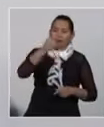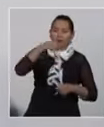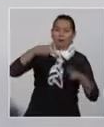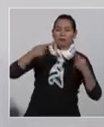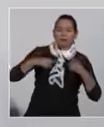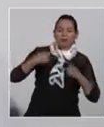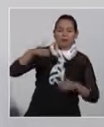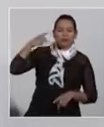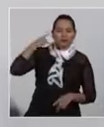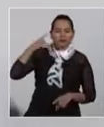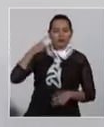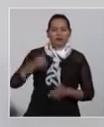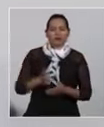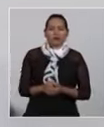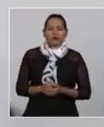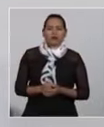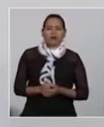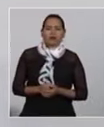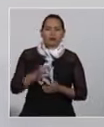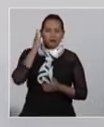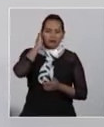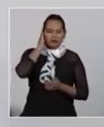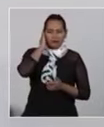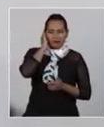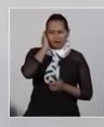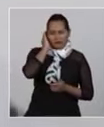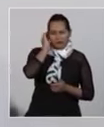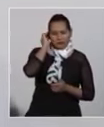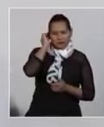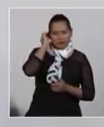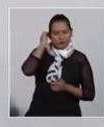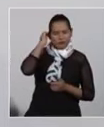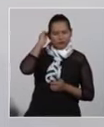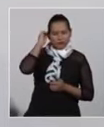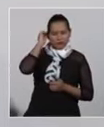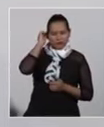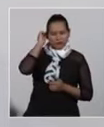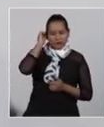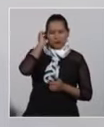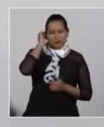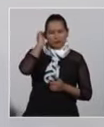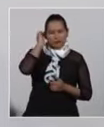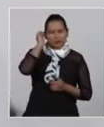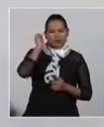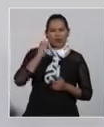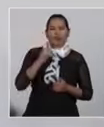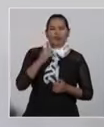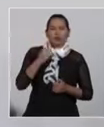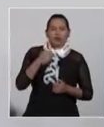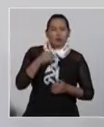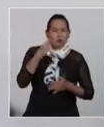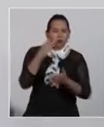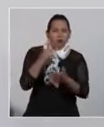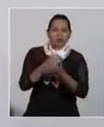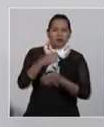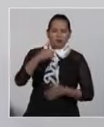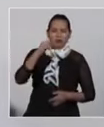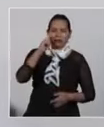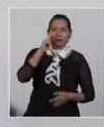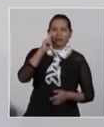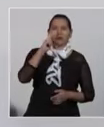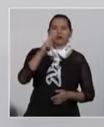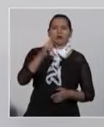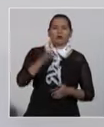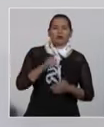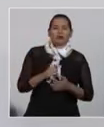qué es lo que propone, que no quieren evasivas. Lo único que estoy viendo es un candidato terriblemente soberbio, que desprecia